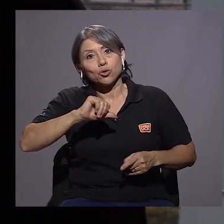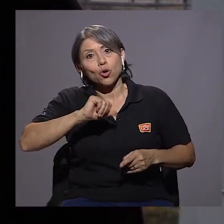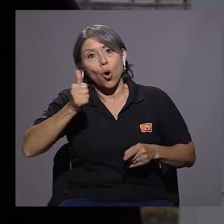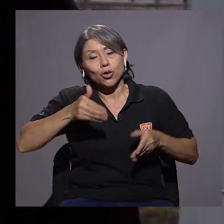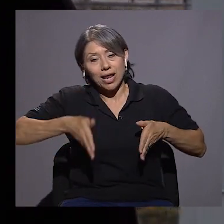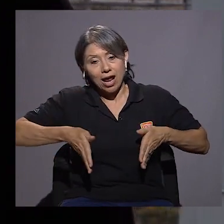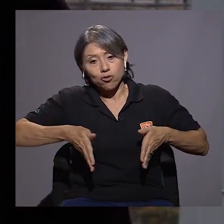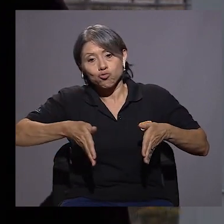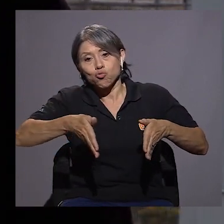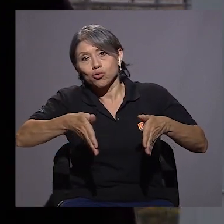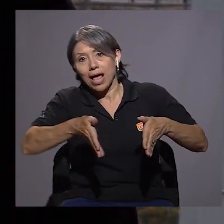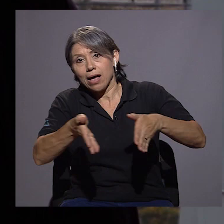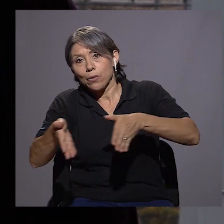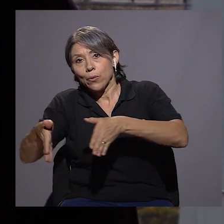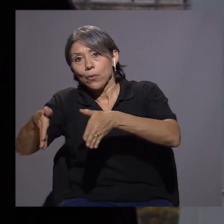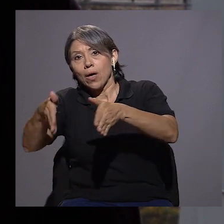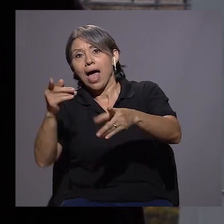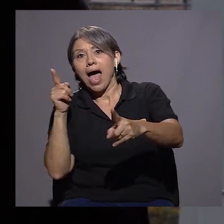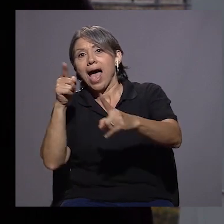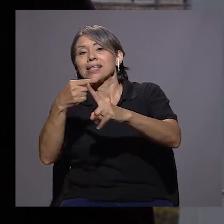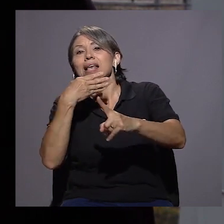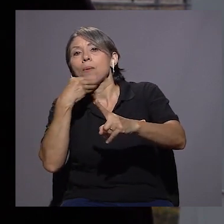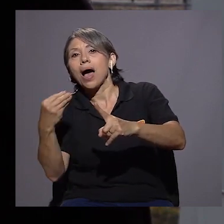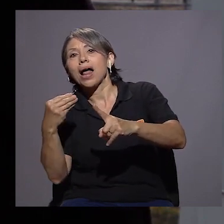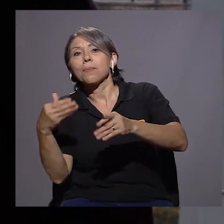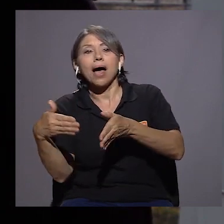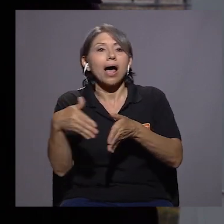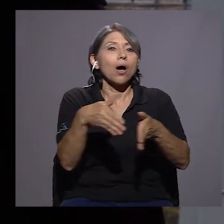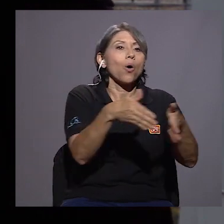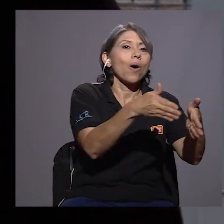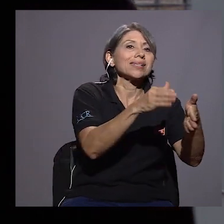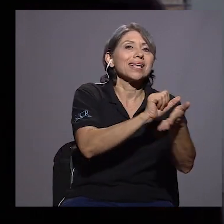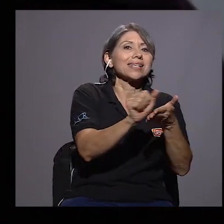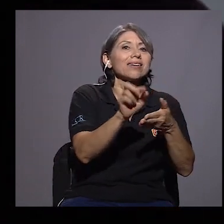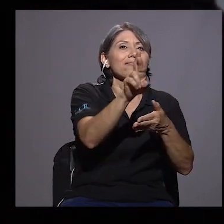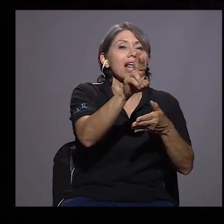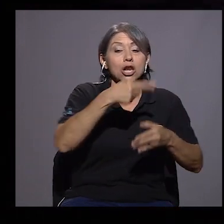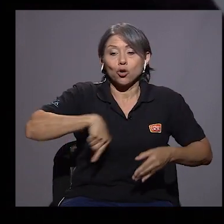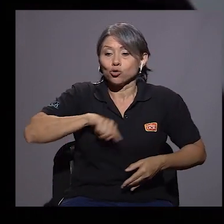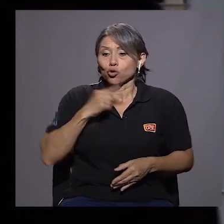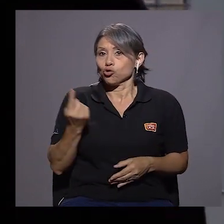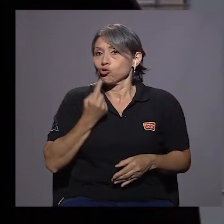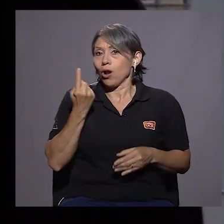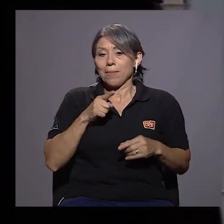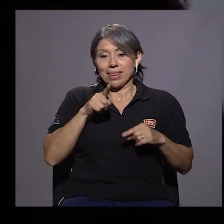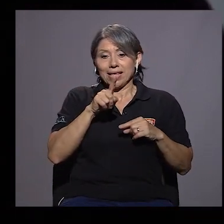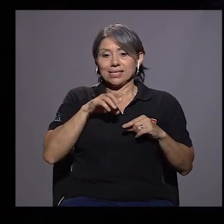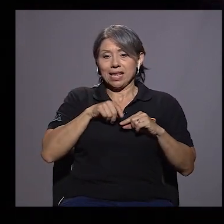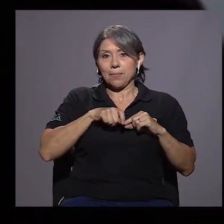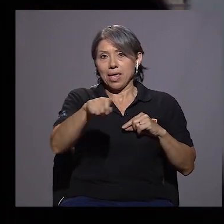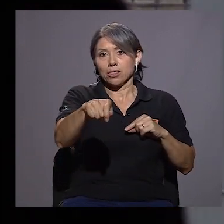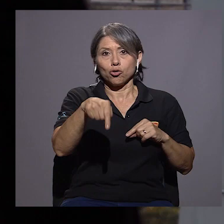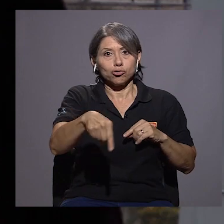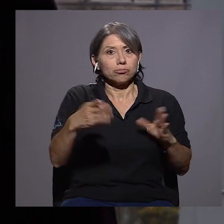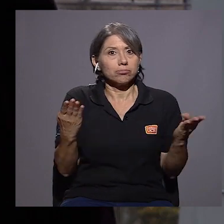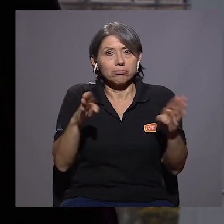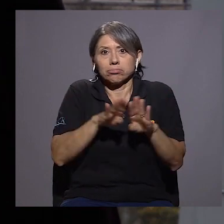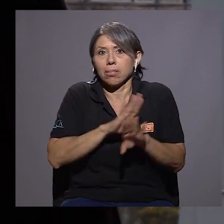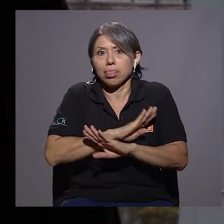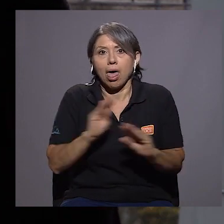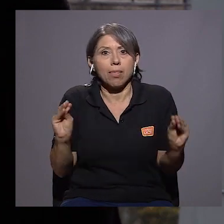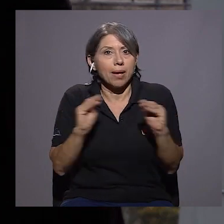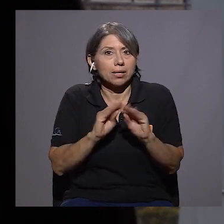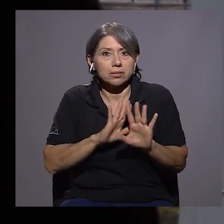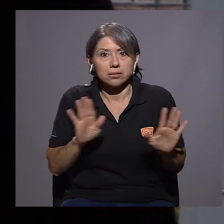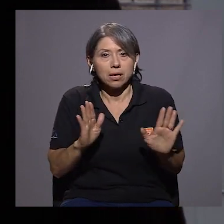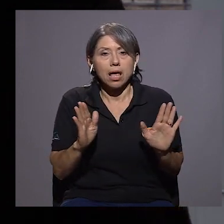alterna para seguir a Barba, para seguir a San Rafael, otras rutas. Solo teníamos los 100 metros que ustedes han grabado. Teníamos